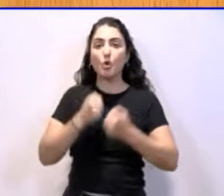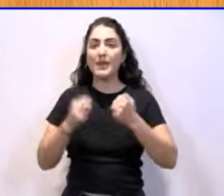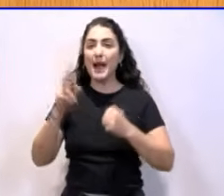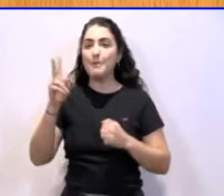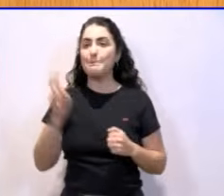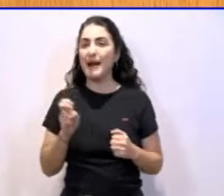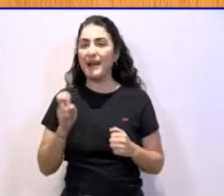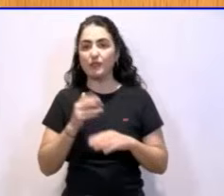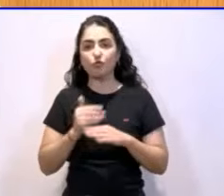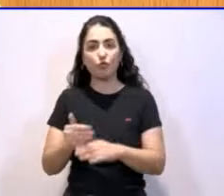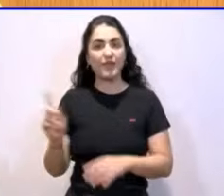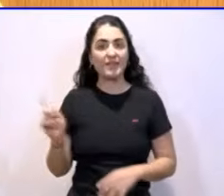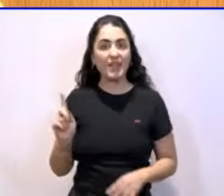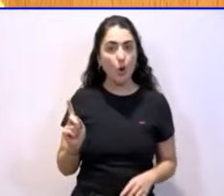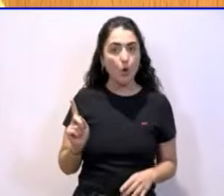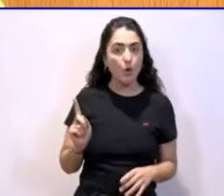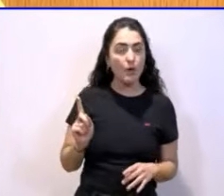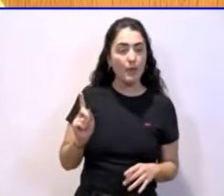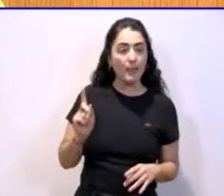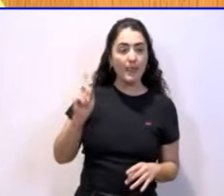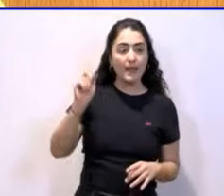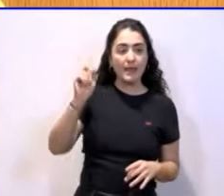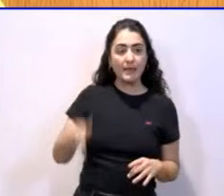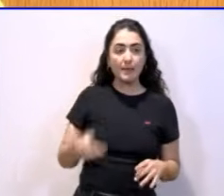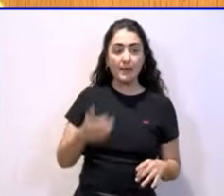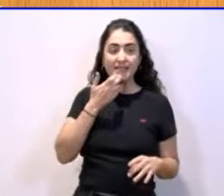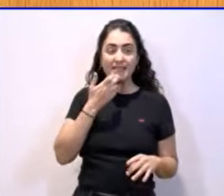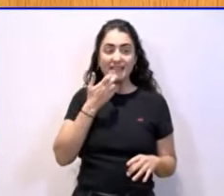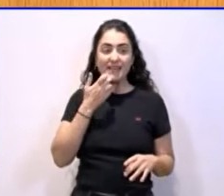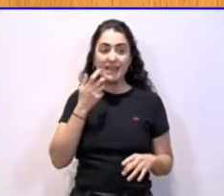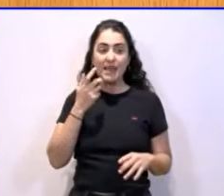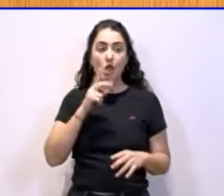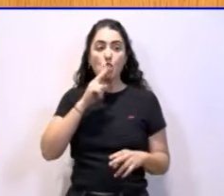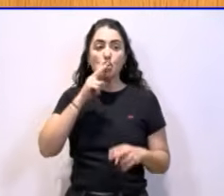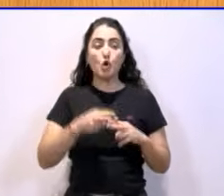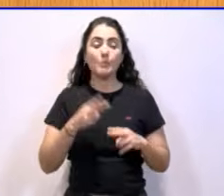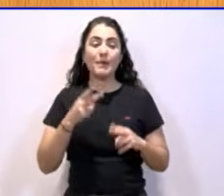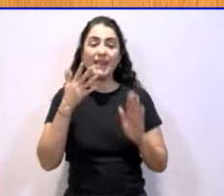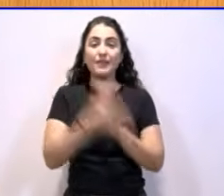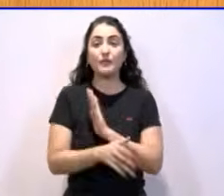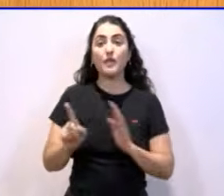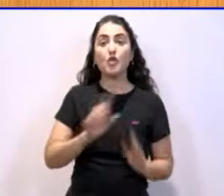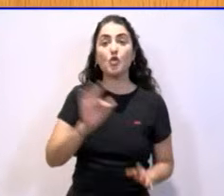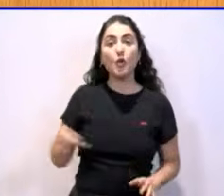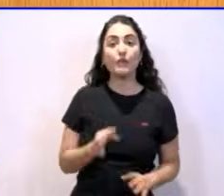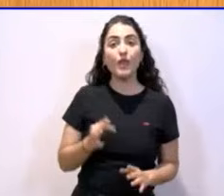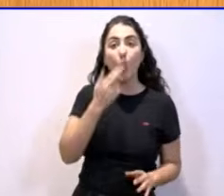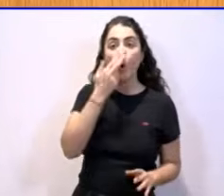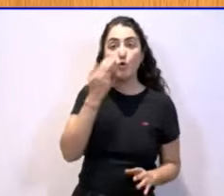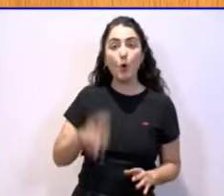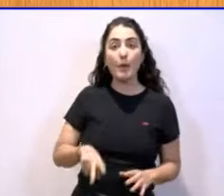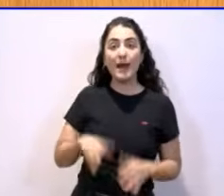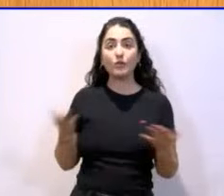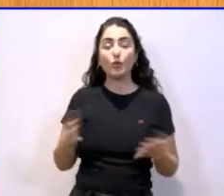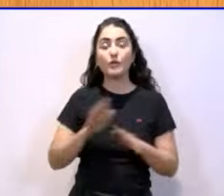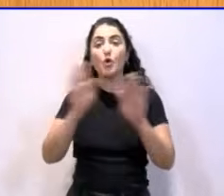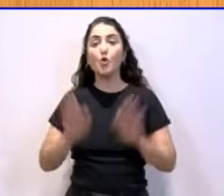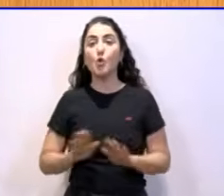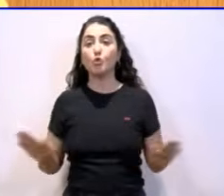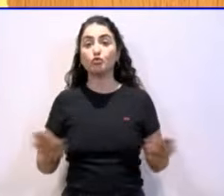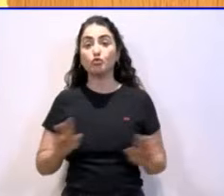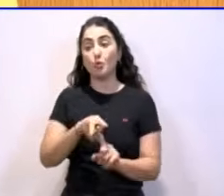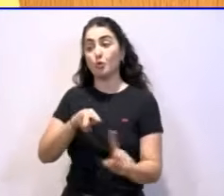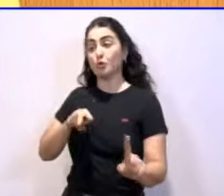válidas y, desde luego, si la figura denominada indefinido no fijo no es válida, pues la conclusión lógica desde mi punto de